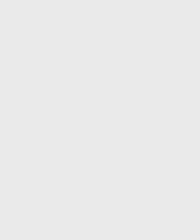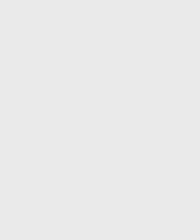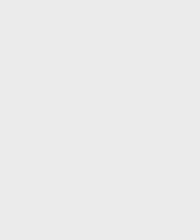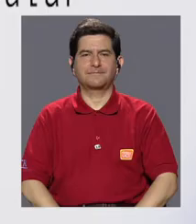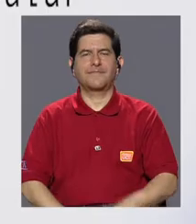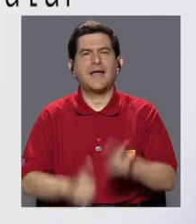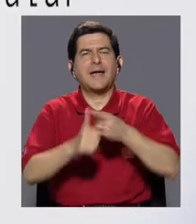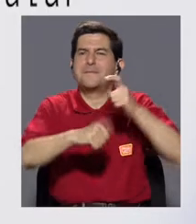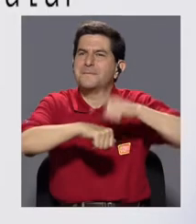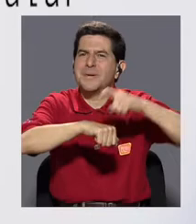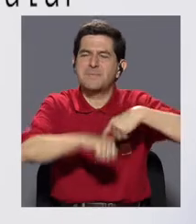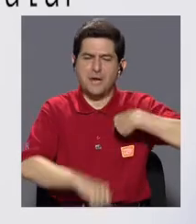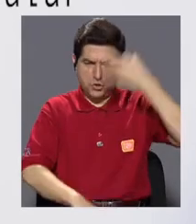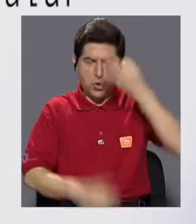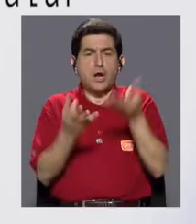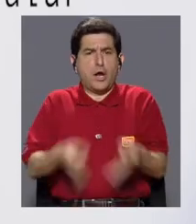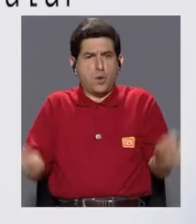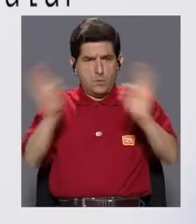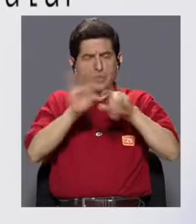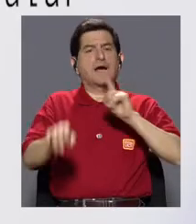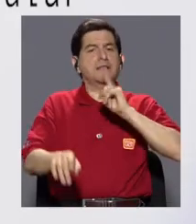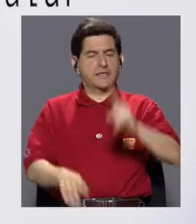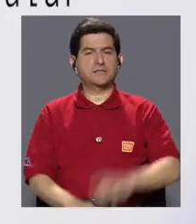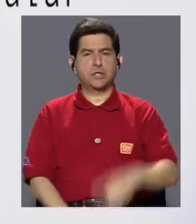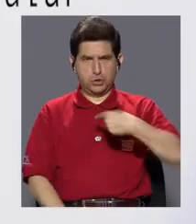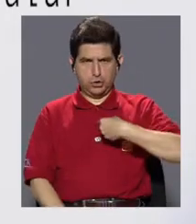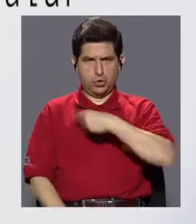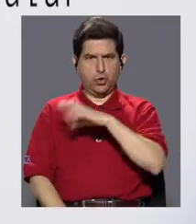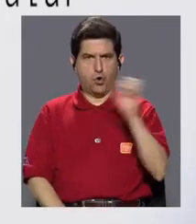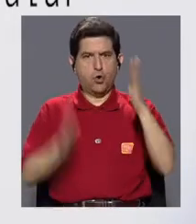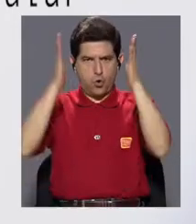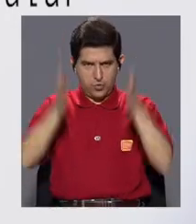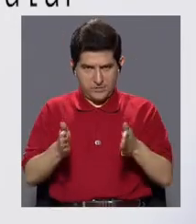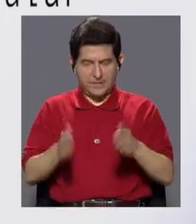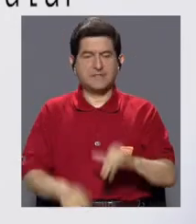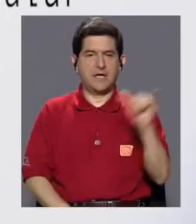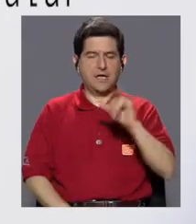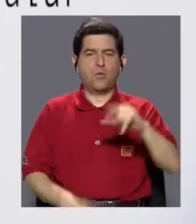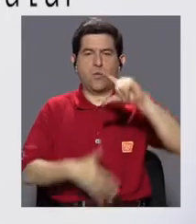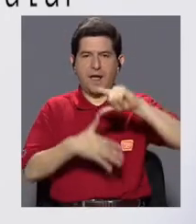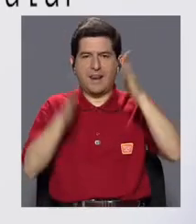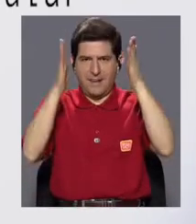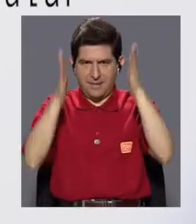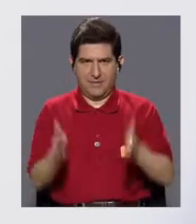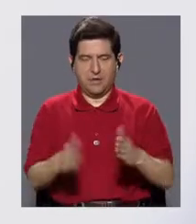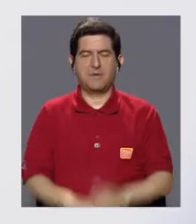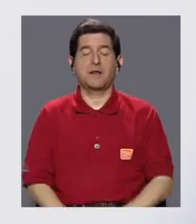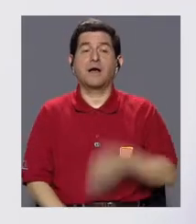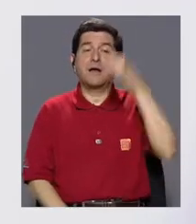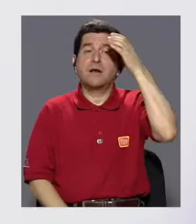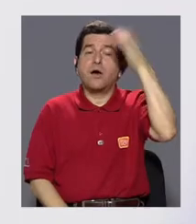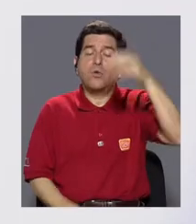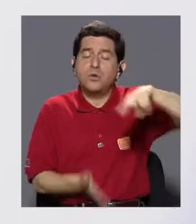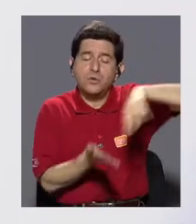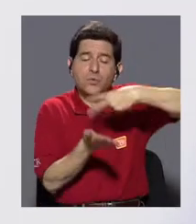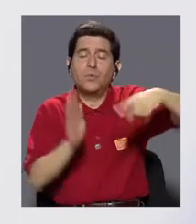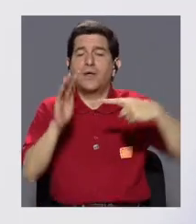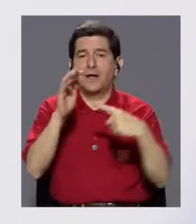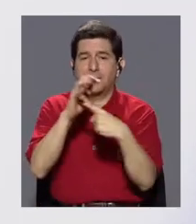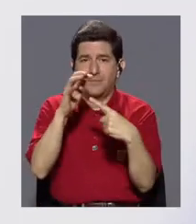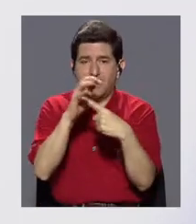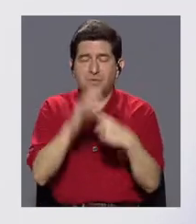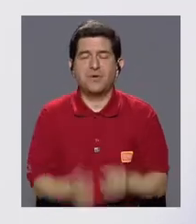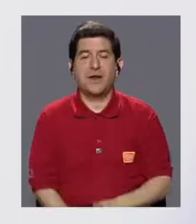en principio creo que es importante decir que soy costarricense y por lo tanto también latinoamericana y la cultura del baile popular